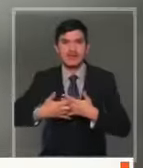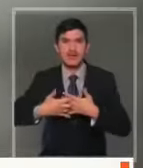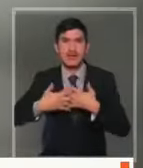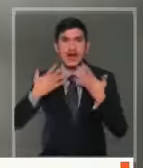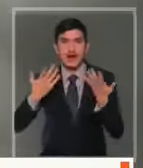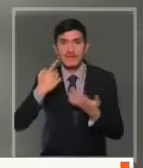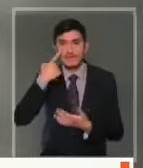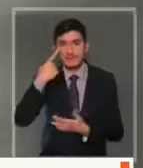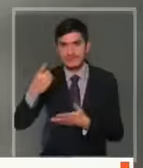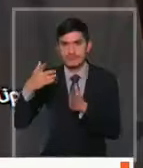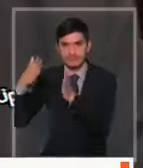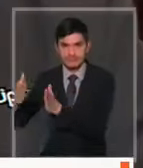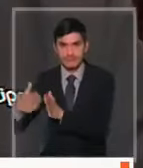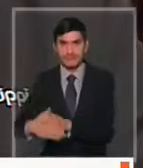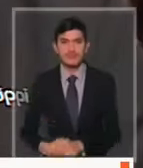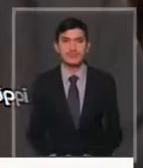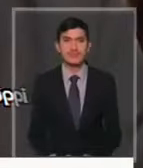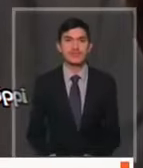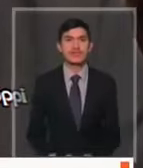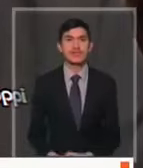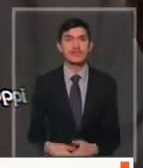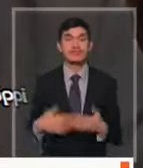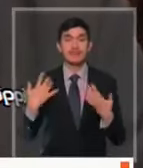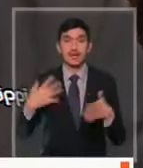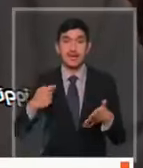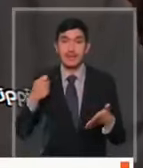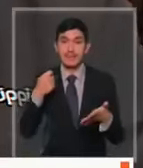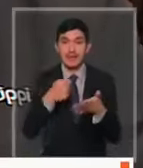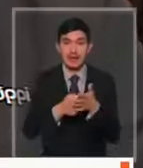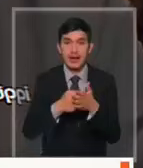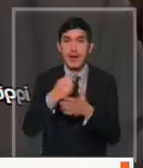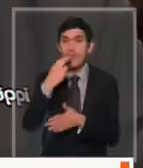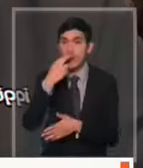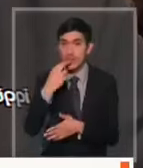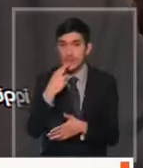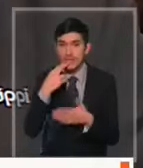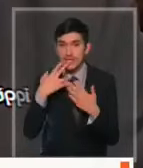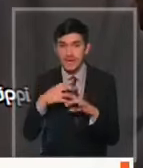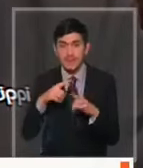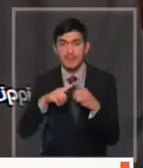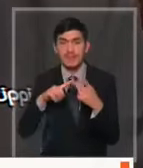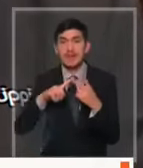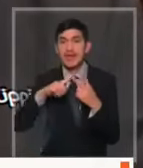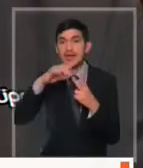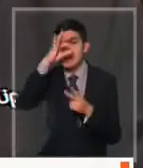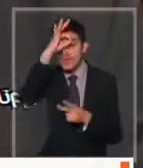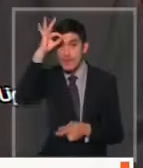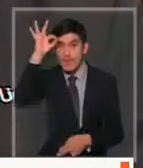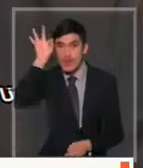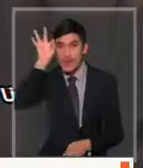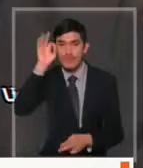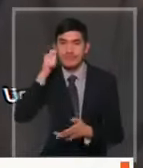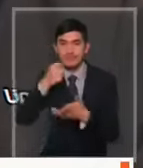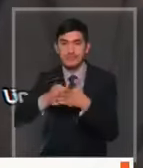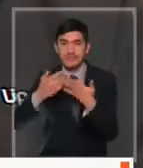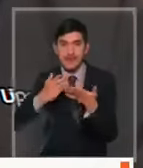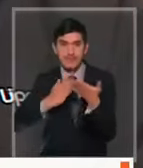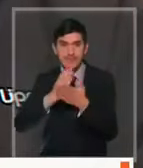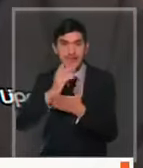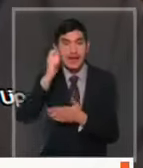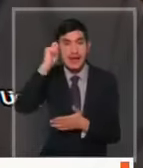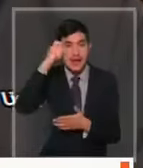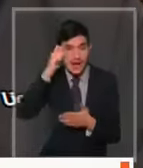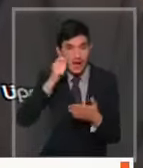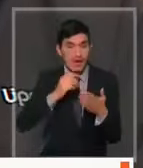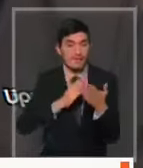por esas. Ya se está pagando en Puerto Montt, ya se está pagando en Temuco. Se va a empezar a pagar en Rancagua, se va a